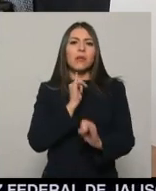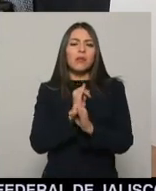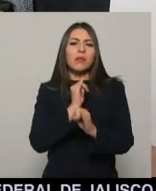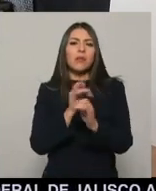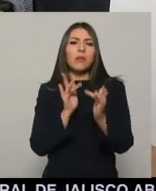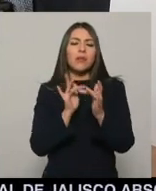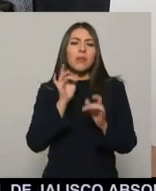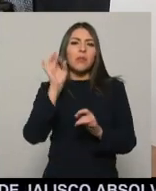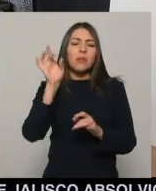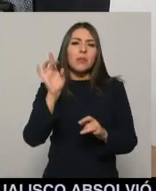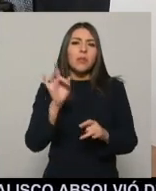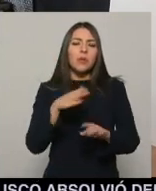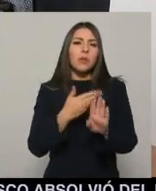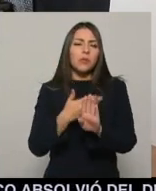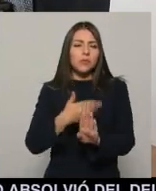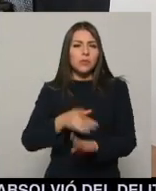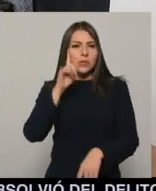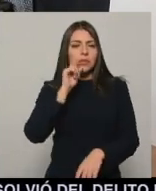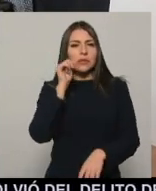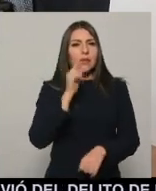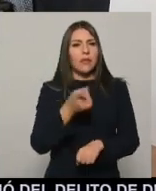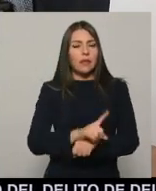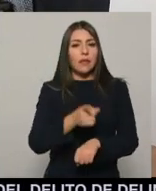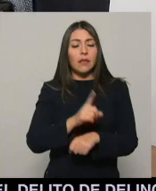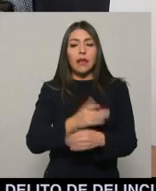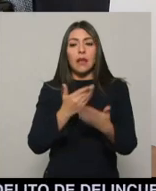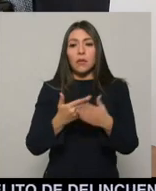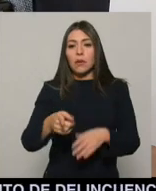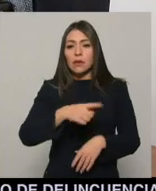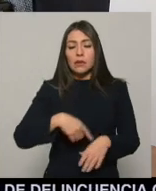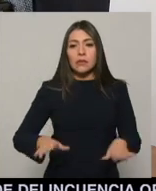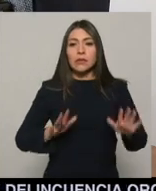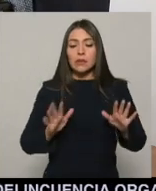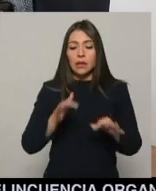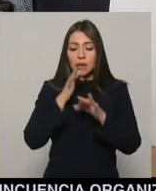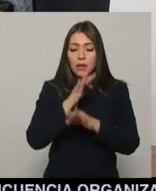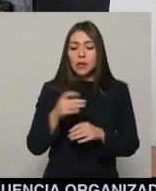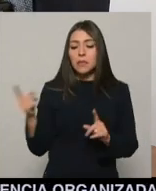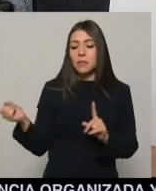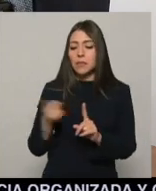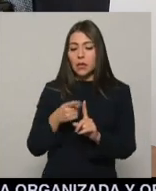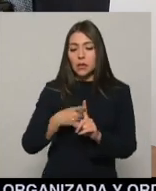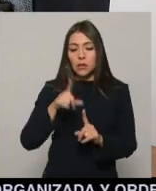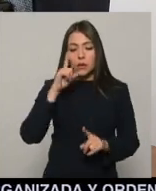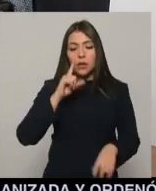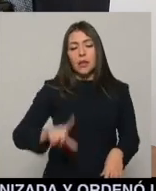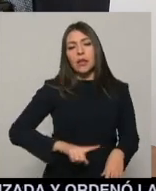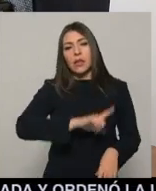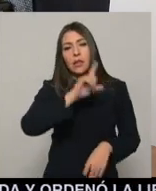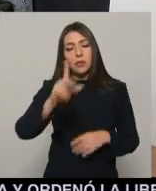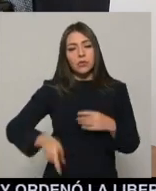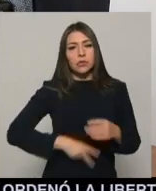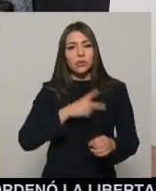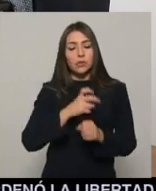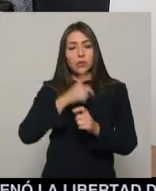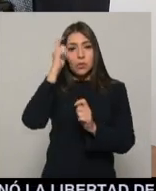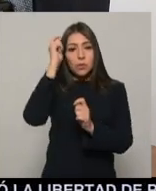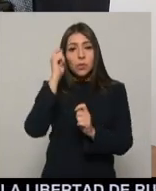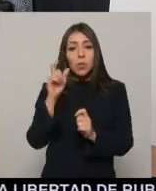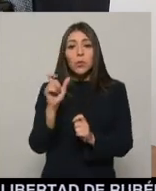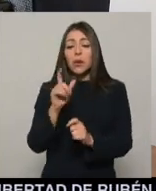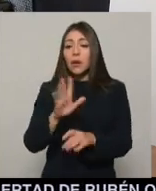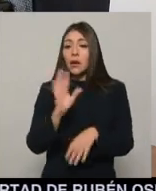las mujeres. En este sentido, una vez que ustedes ya han externado su postura de que primero van las mujeres mujeres y luego los monumentos. Una vez que ya